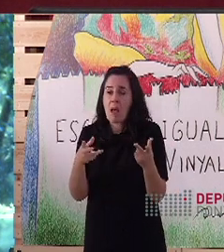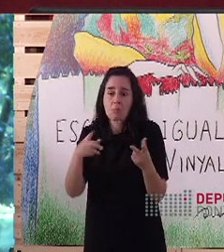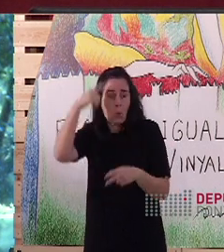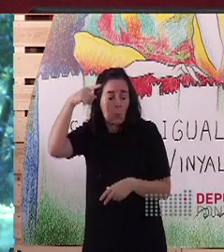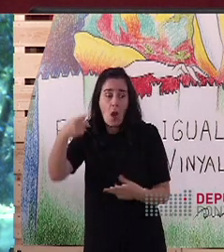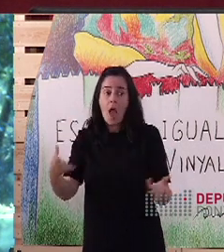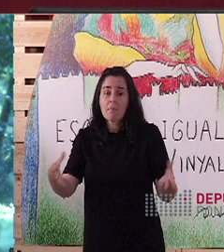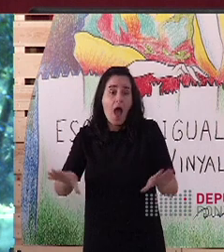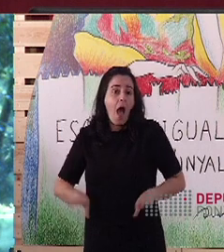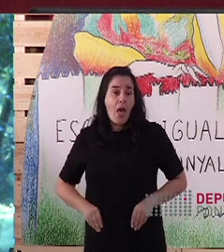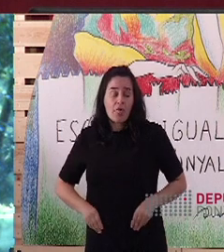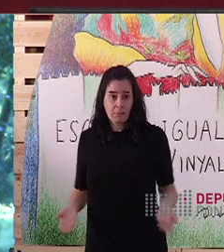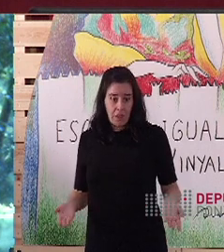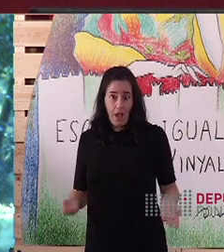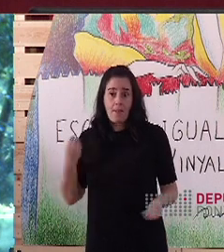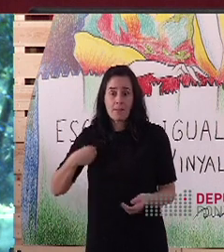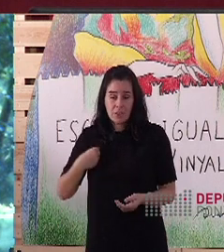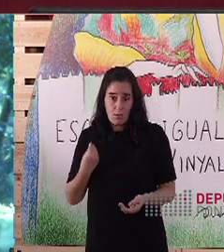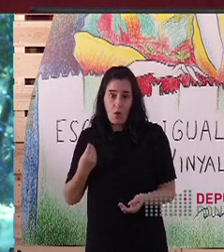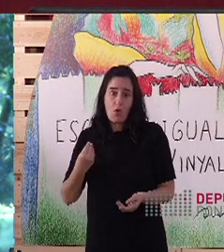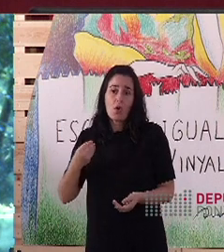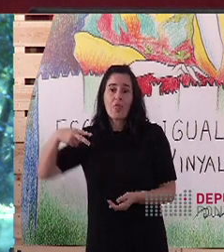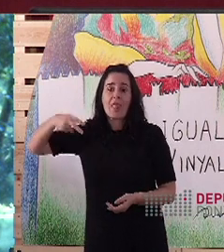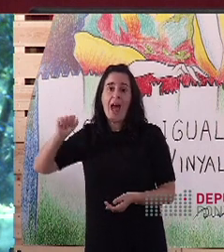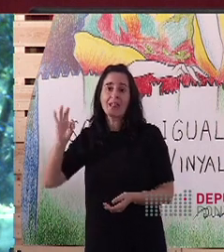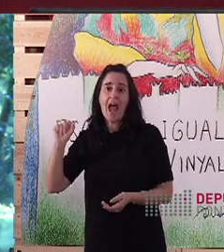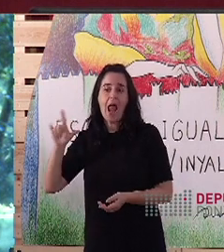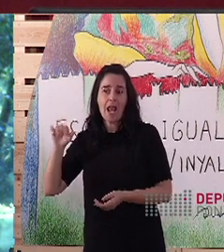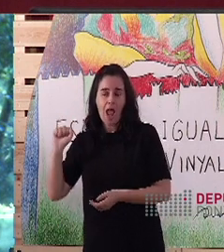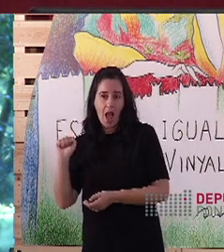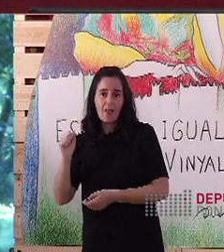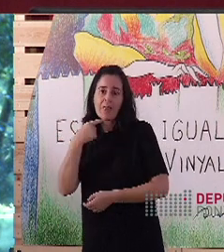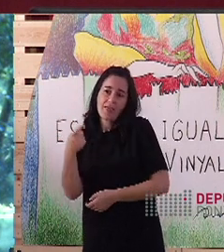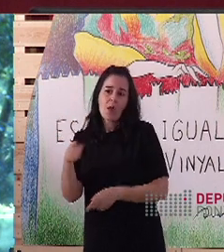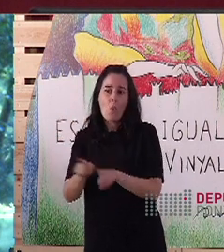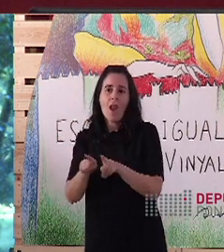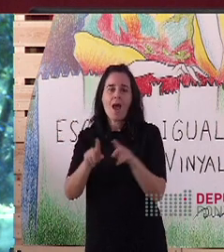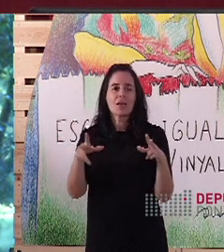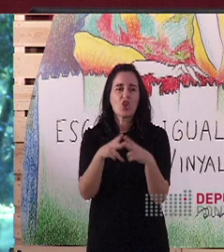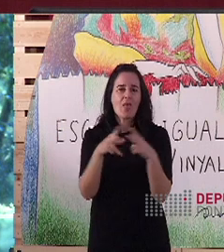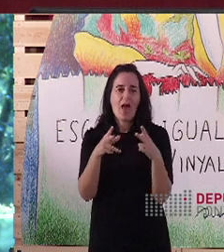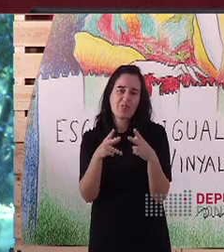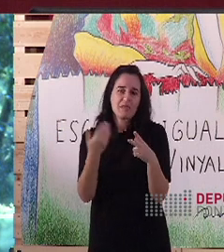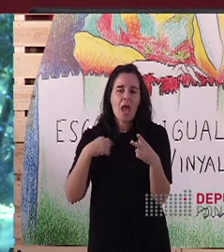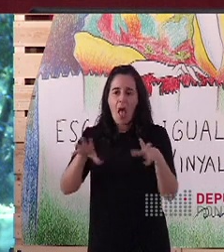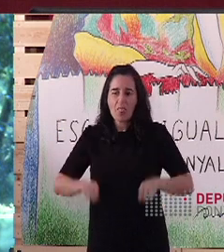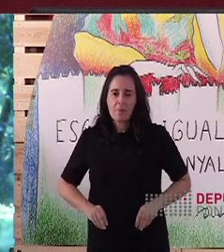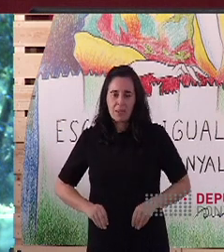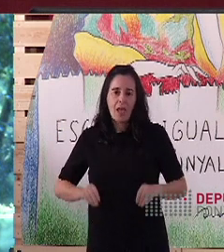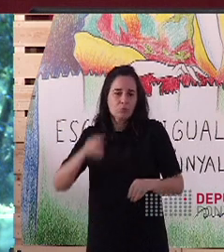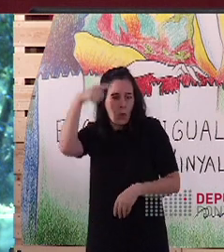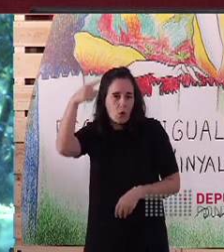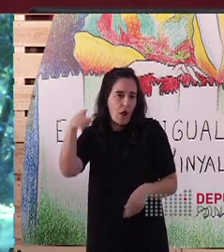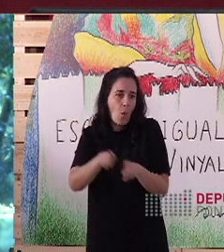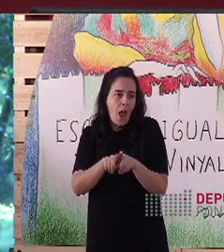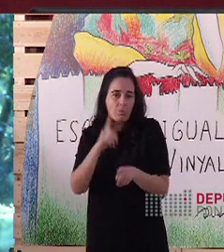ha producido lo que Natalia Walter llama un proceso de pornificación de la cultura. Bueno,